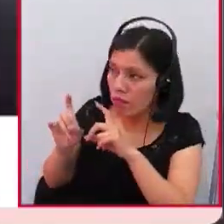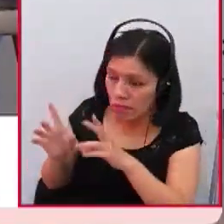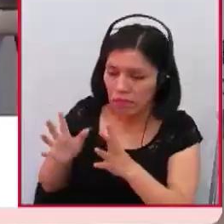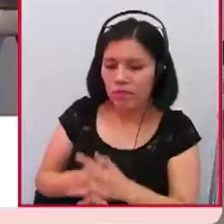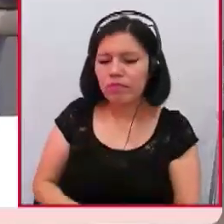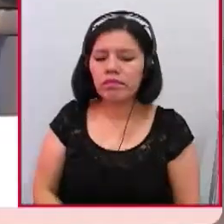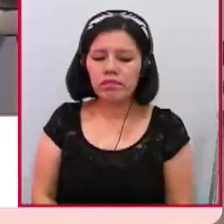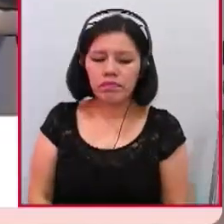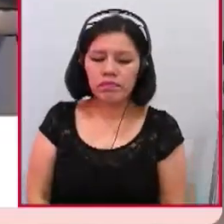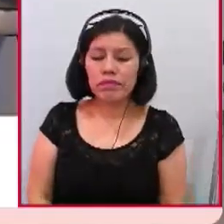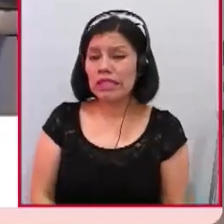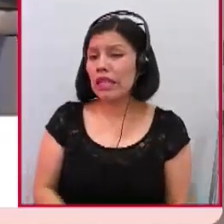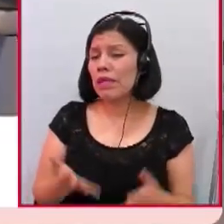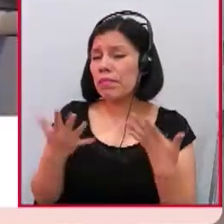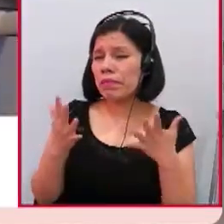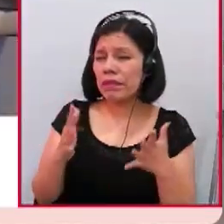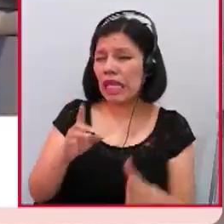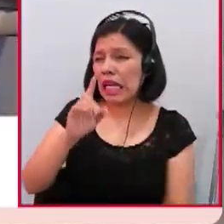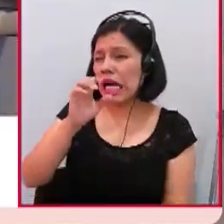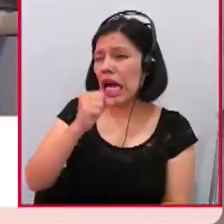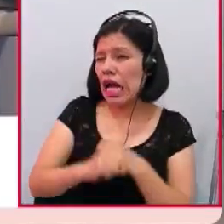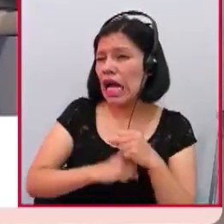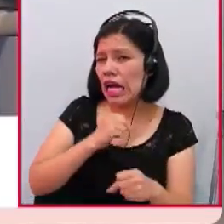En el año